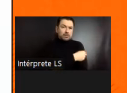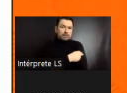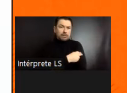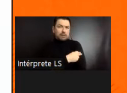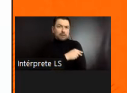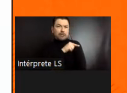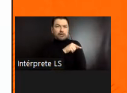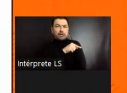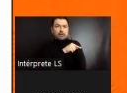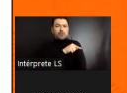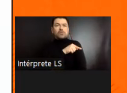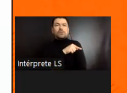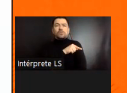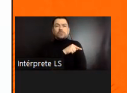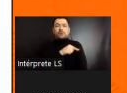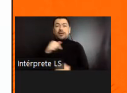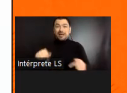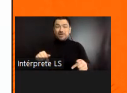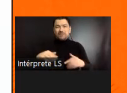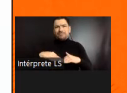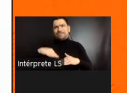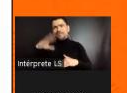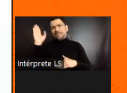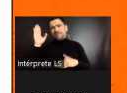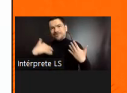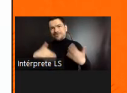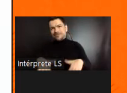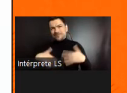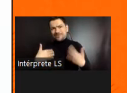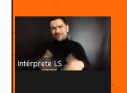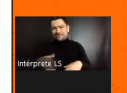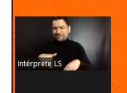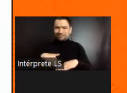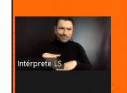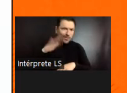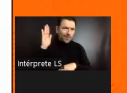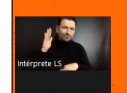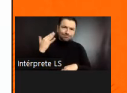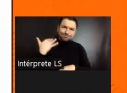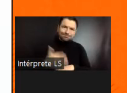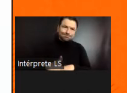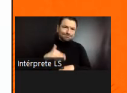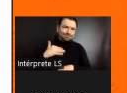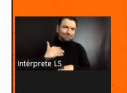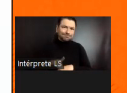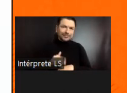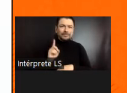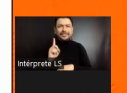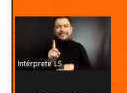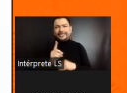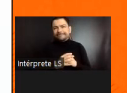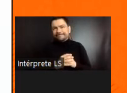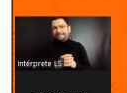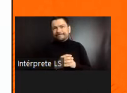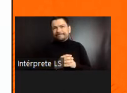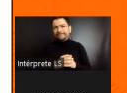ahora que en los años anteriores. Siempre pensamos entonces como en los hospitales siendo